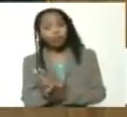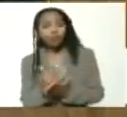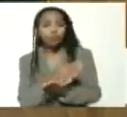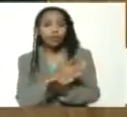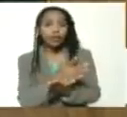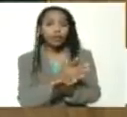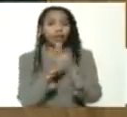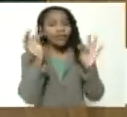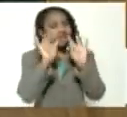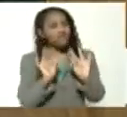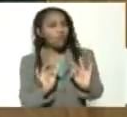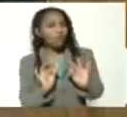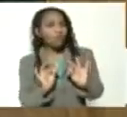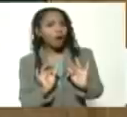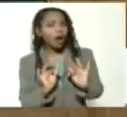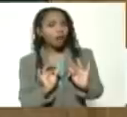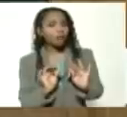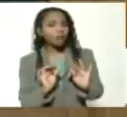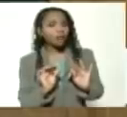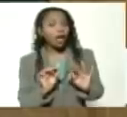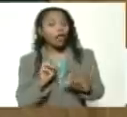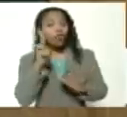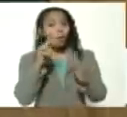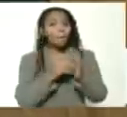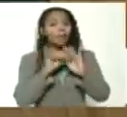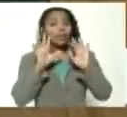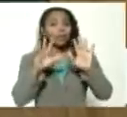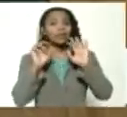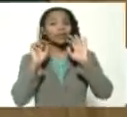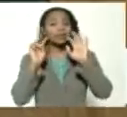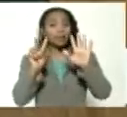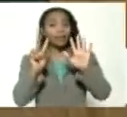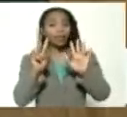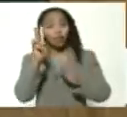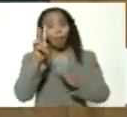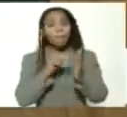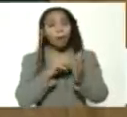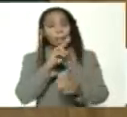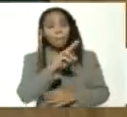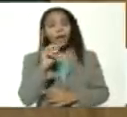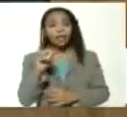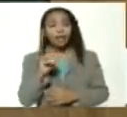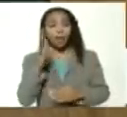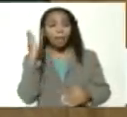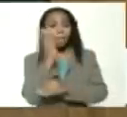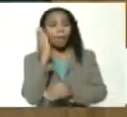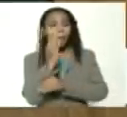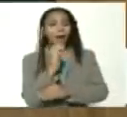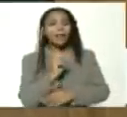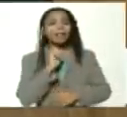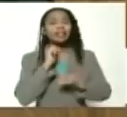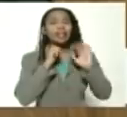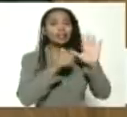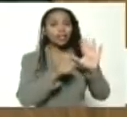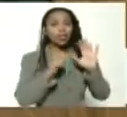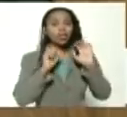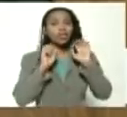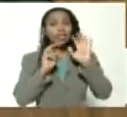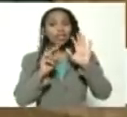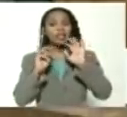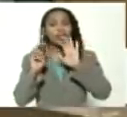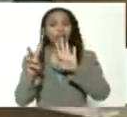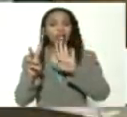sentido, a partir del 2017 al 2020 hemos imputado a 677